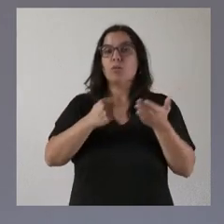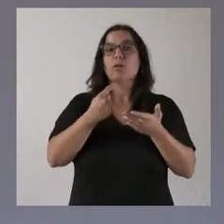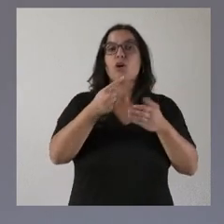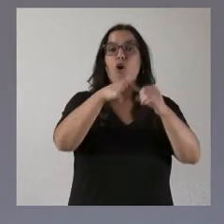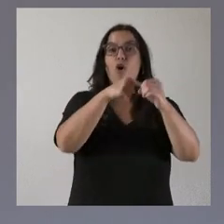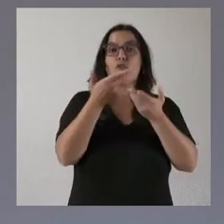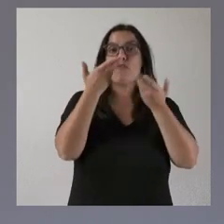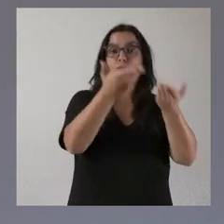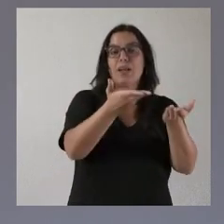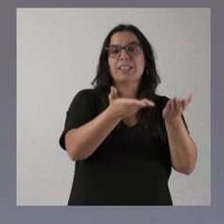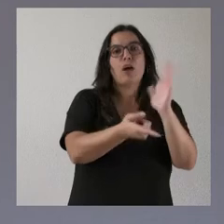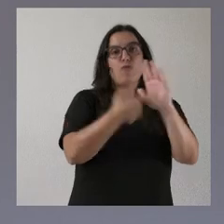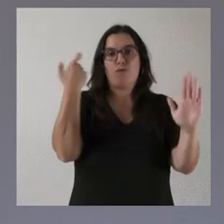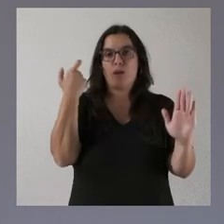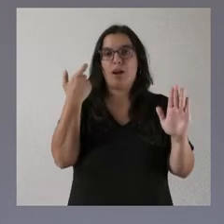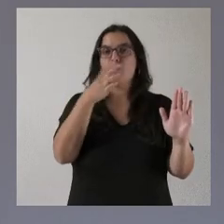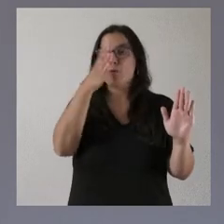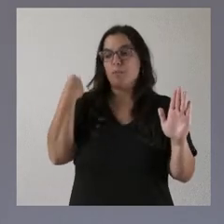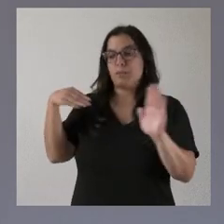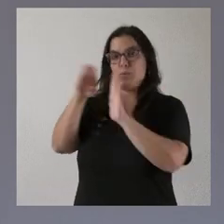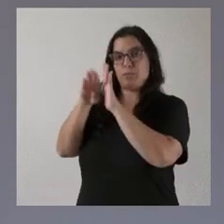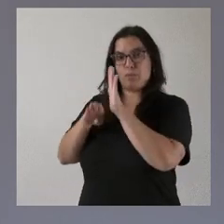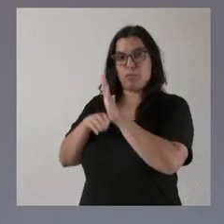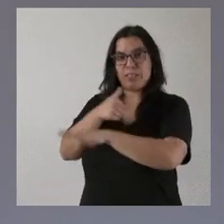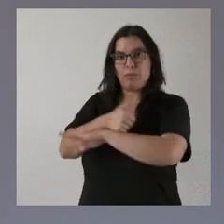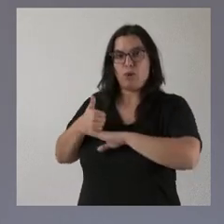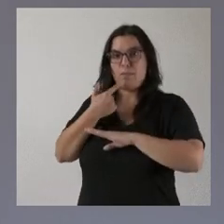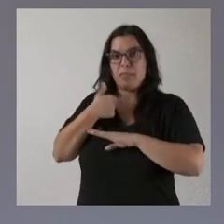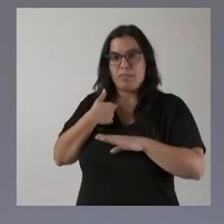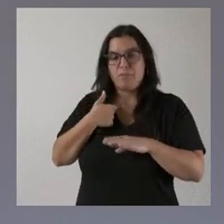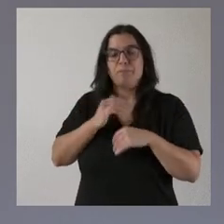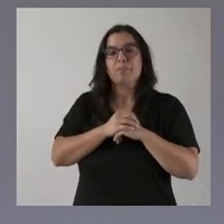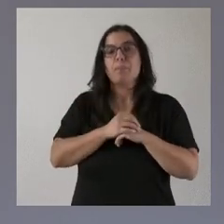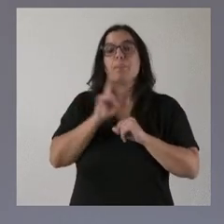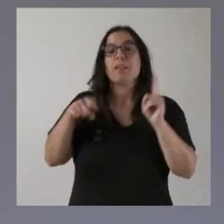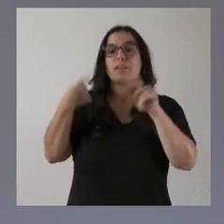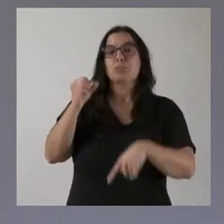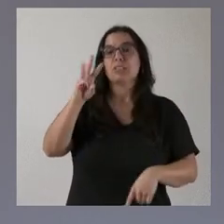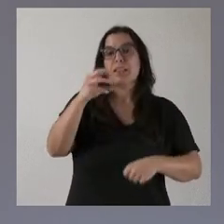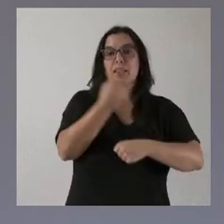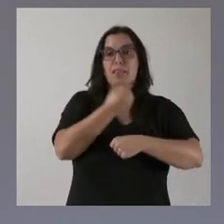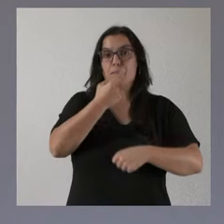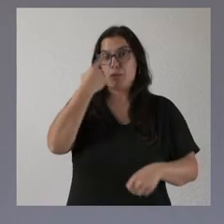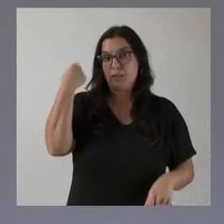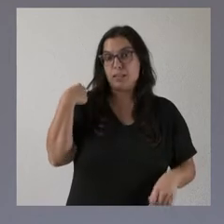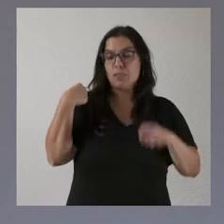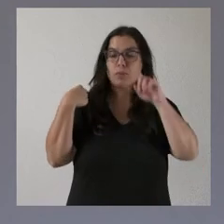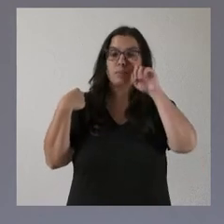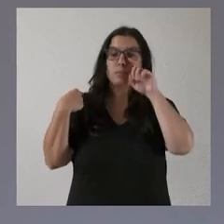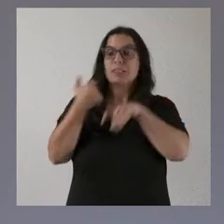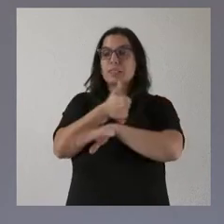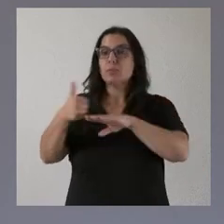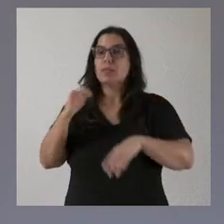en base a las consideraciones que establecía el tarzín con fecha 13 de diciembre del 21 el perfil